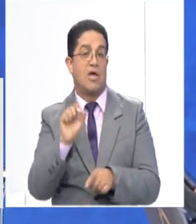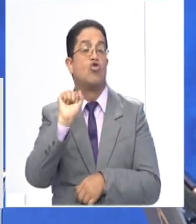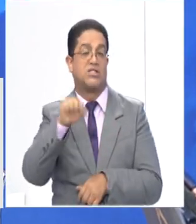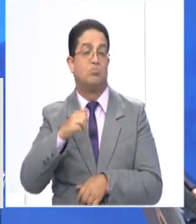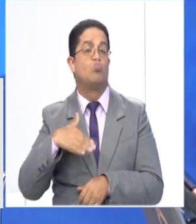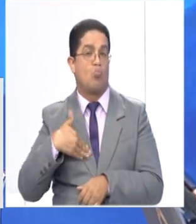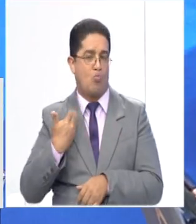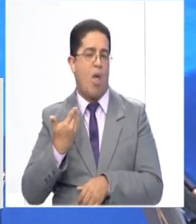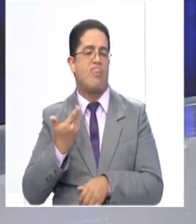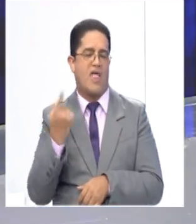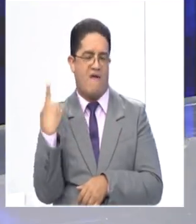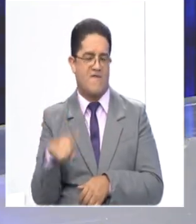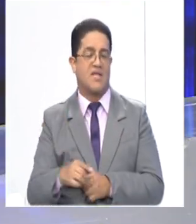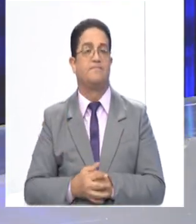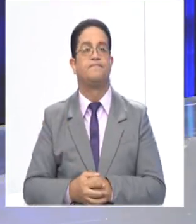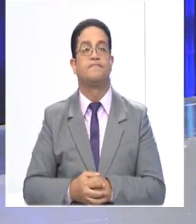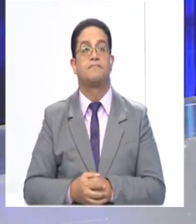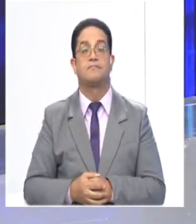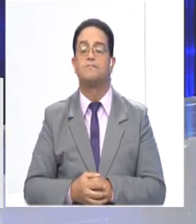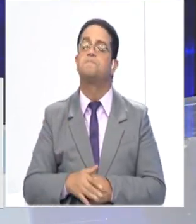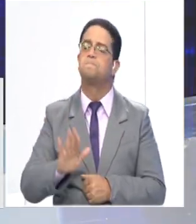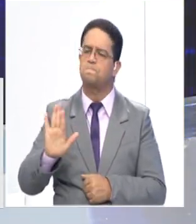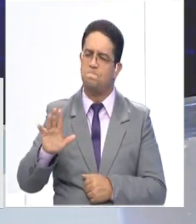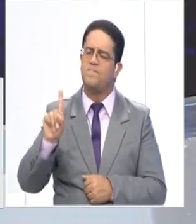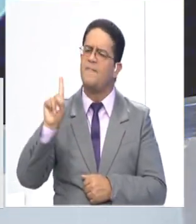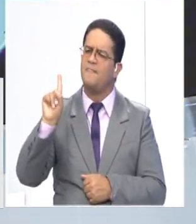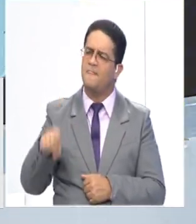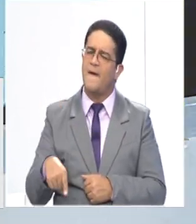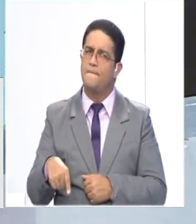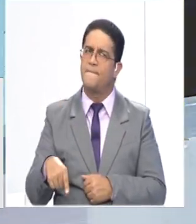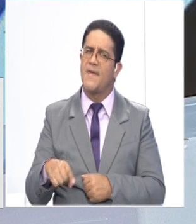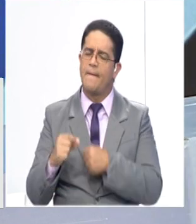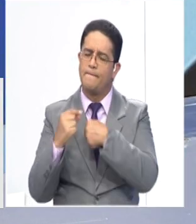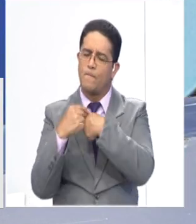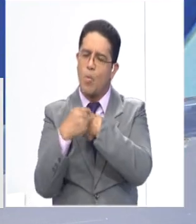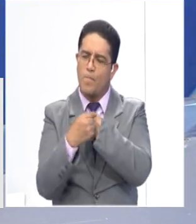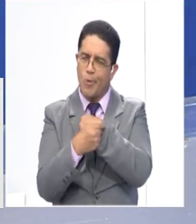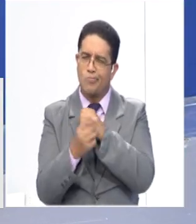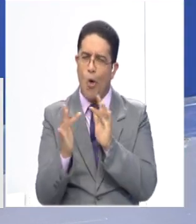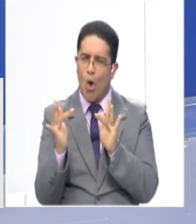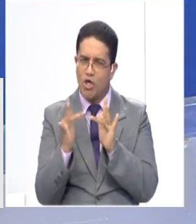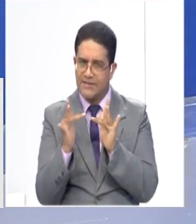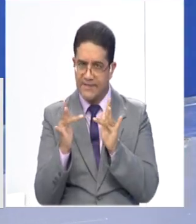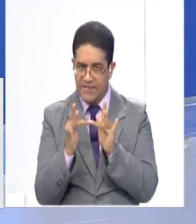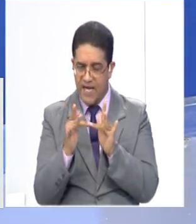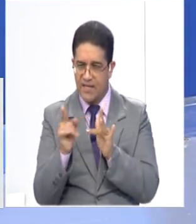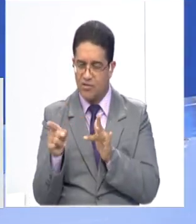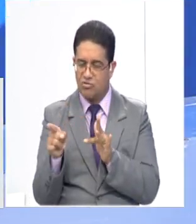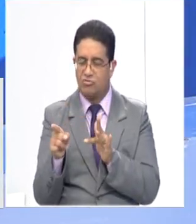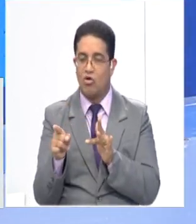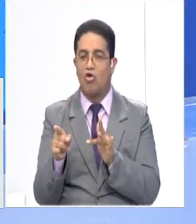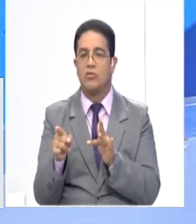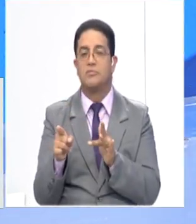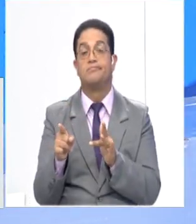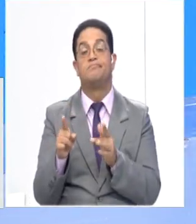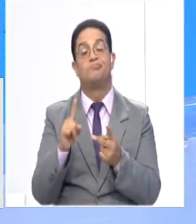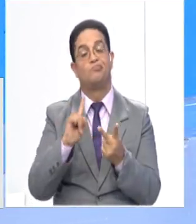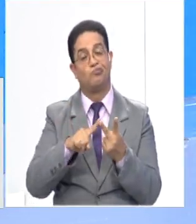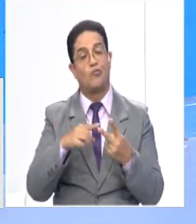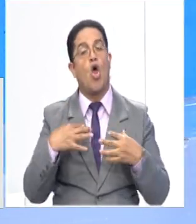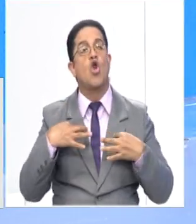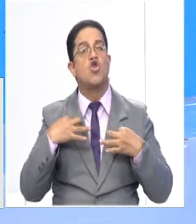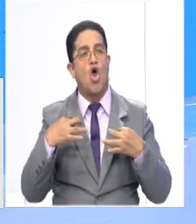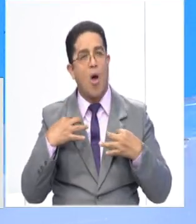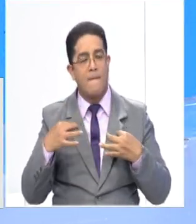mucosa. Además de las lesiones por contacto directo, que nos habla de ropa, nos habla sobre